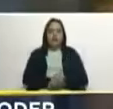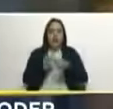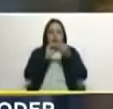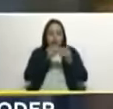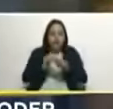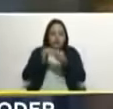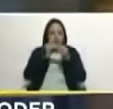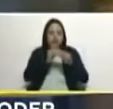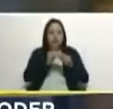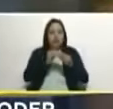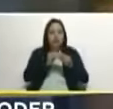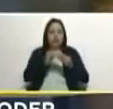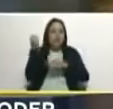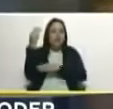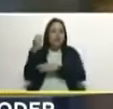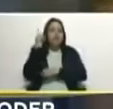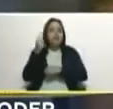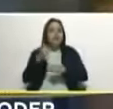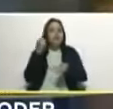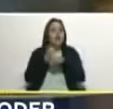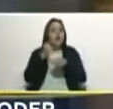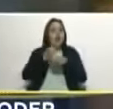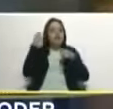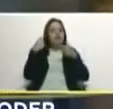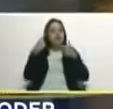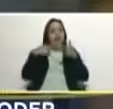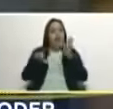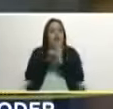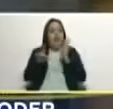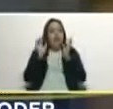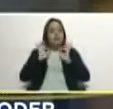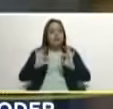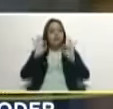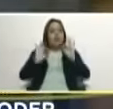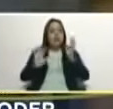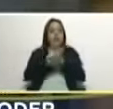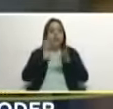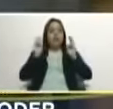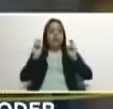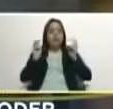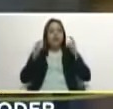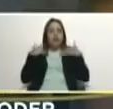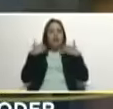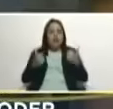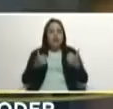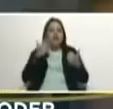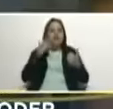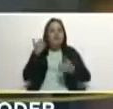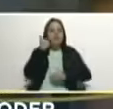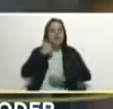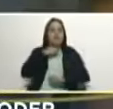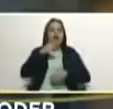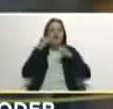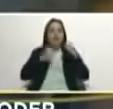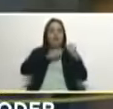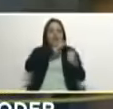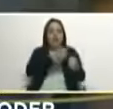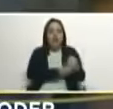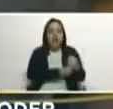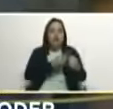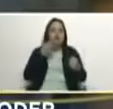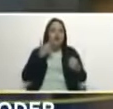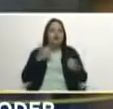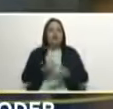parlamentaria. Y queremos también trabajar algunas leyes específicas en materia de salud, sobre todo con enfermedades catastróficas específicas, como es el caso de la enfermedad